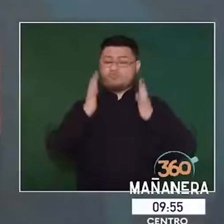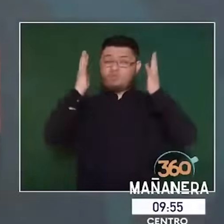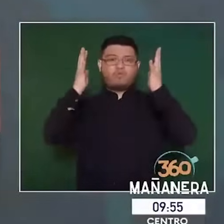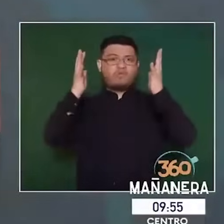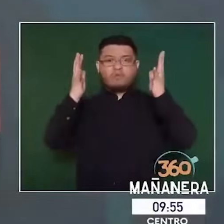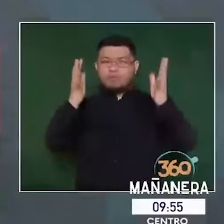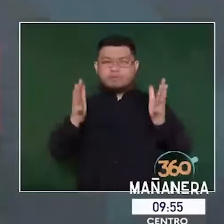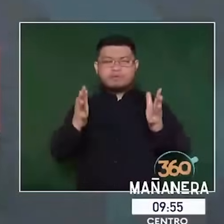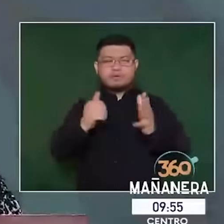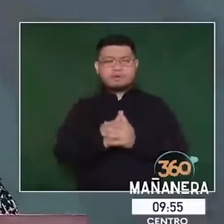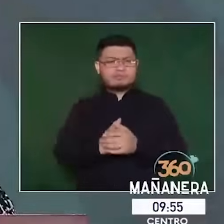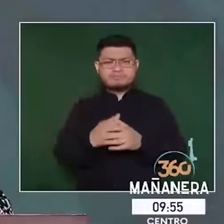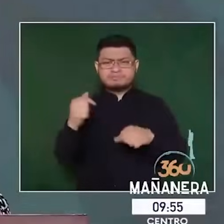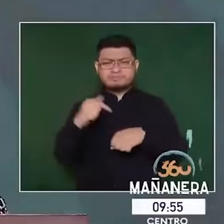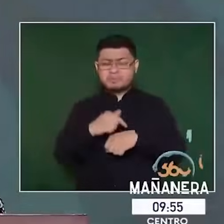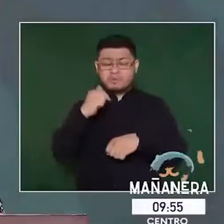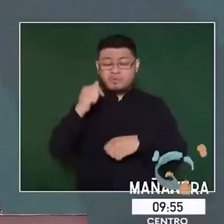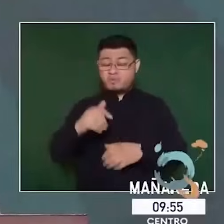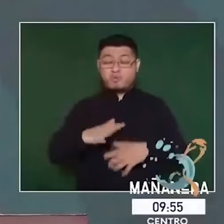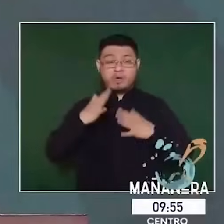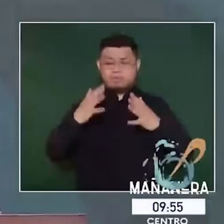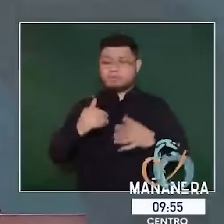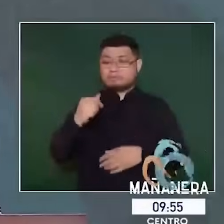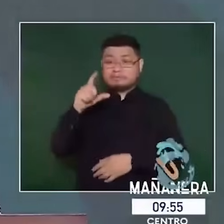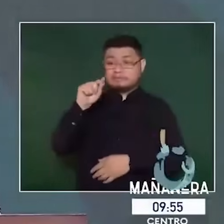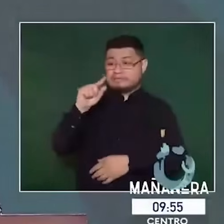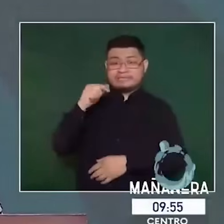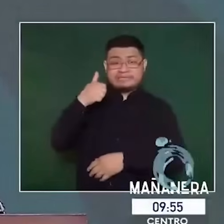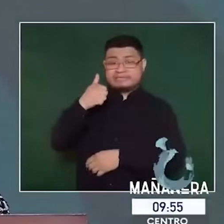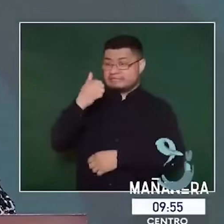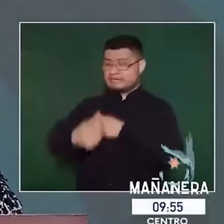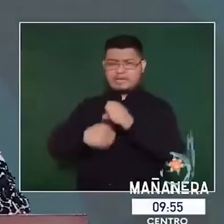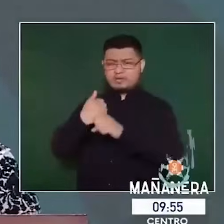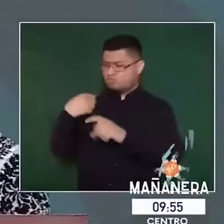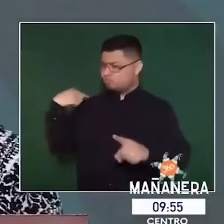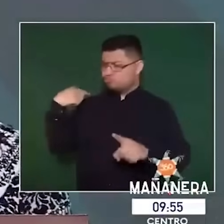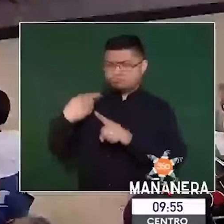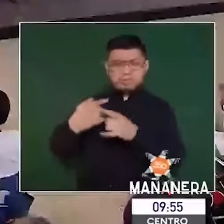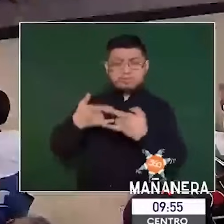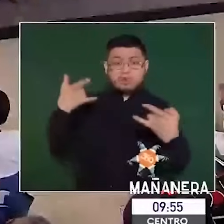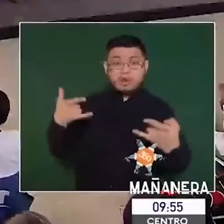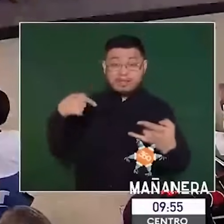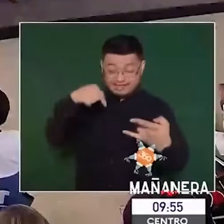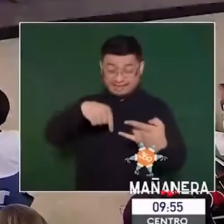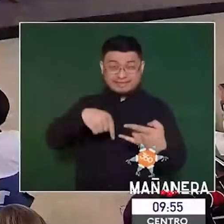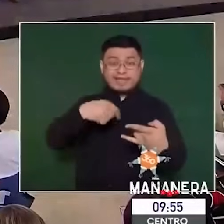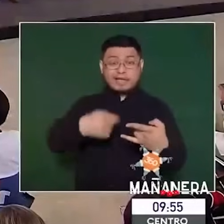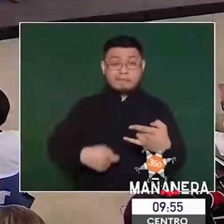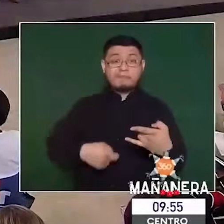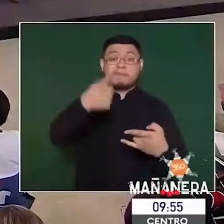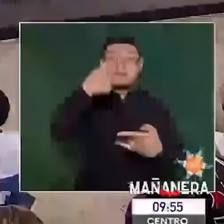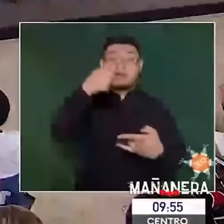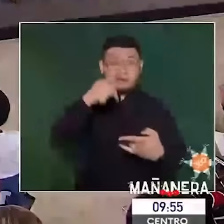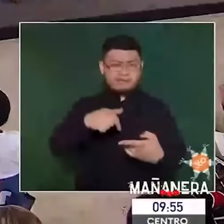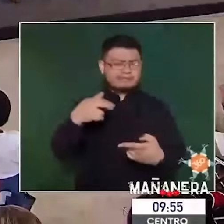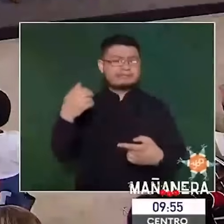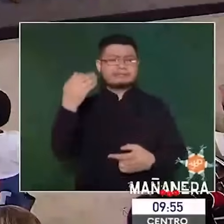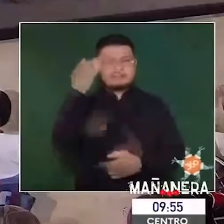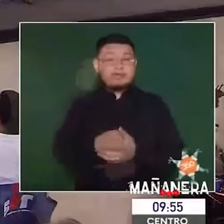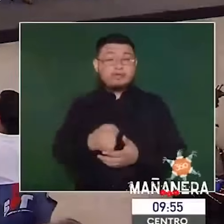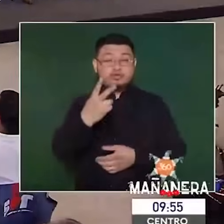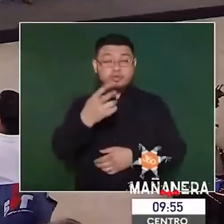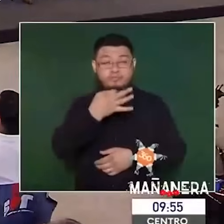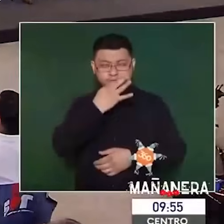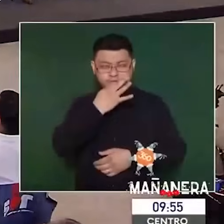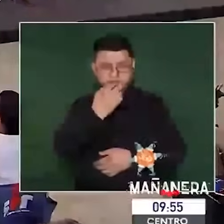kilómetros en 76 años de historia. Esta es la obra que se ha ejecutado en mayor tiempo, tanto de autopista como de